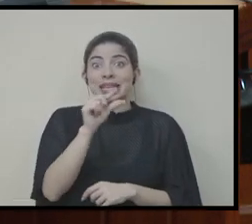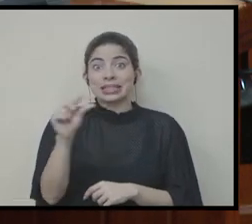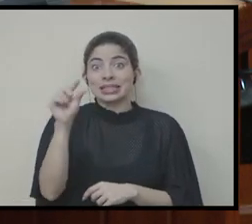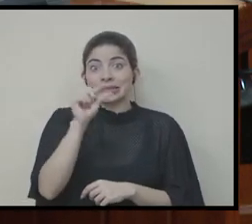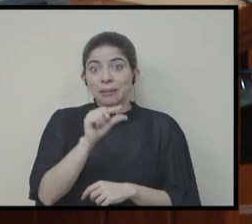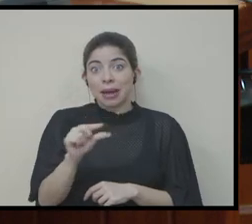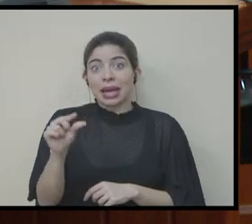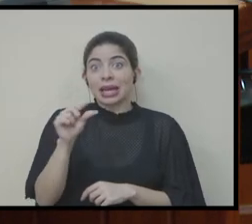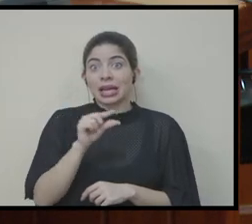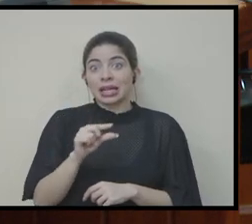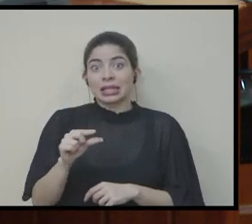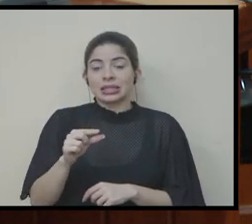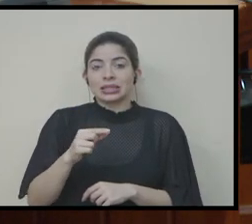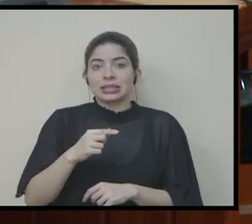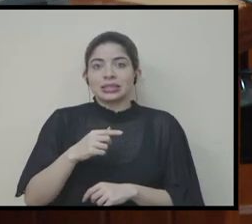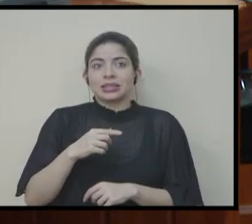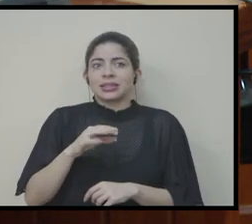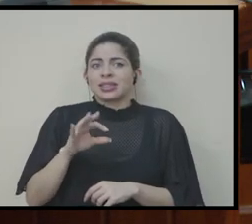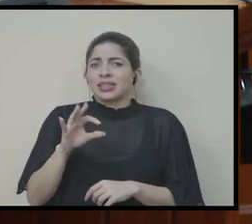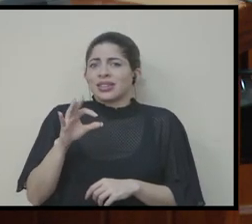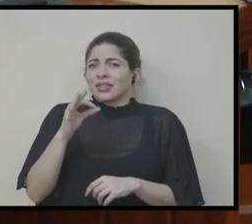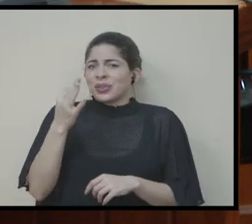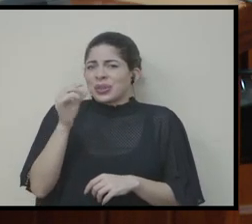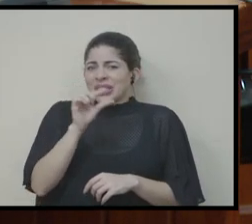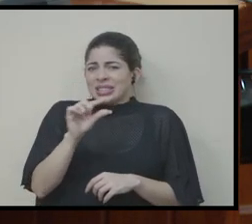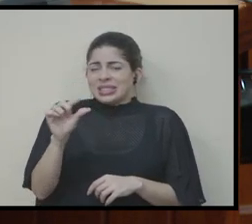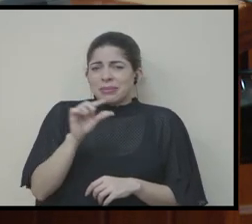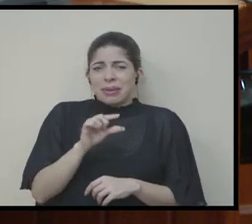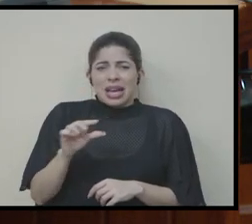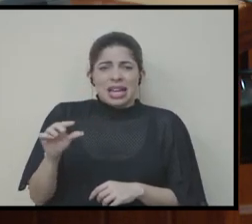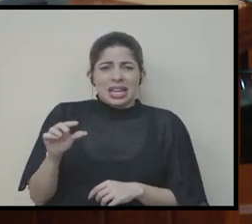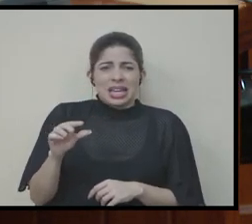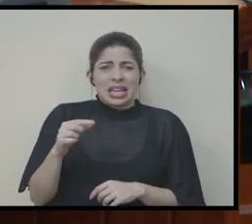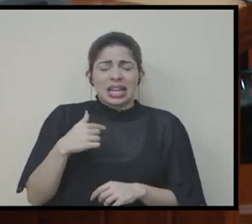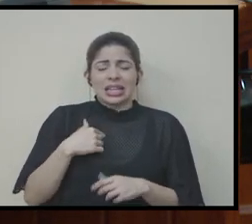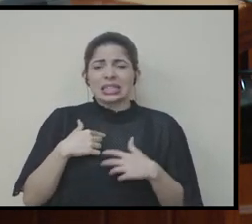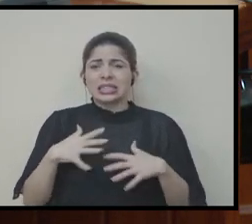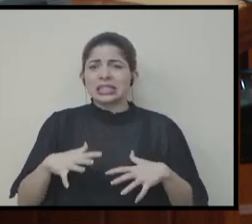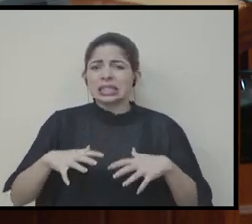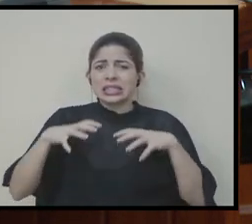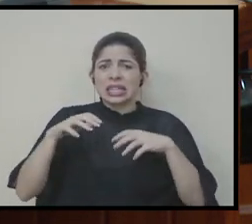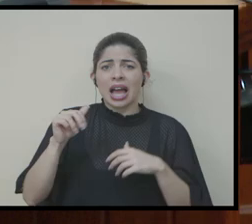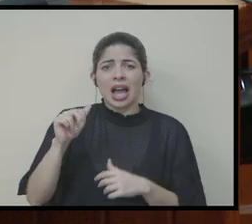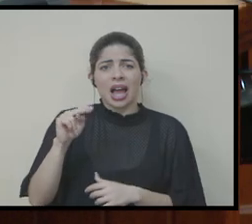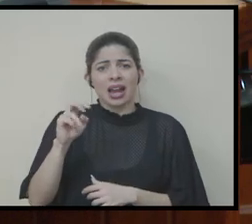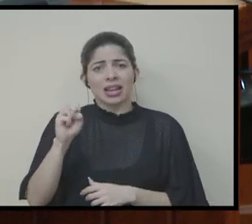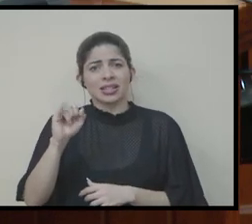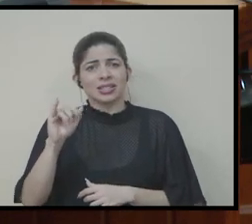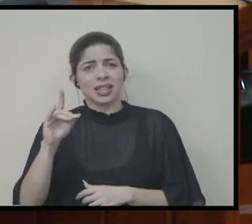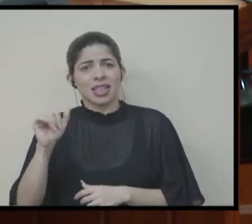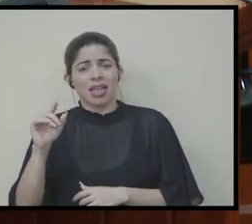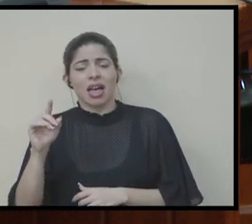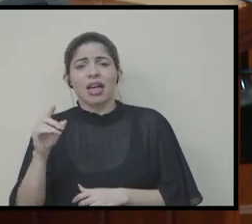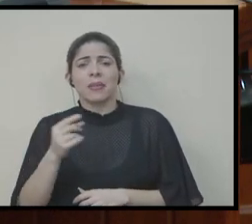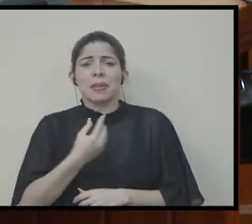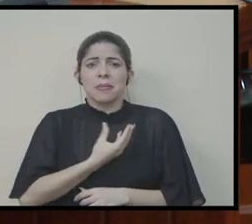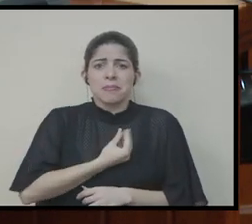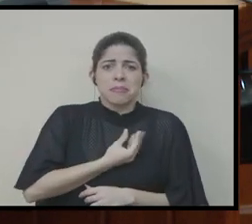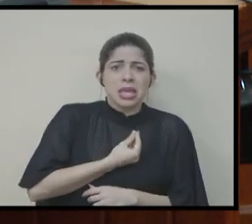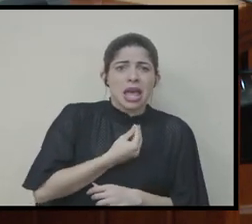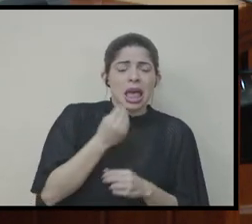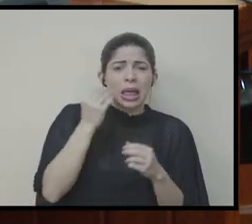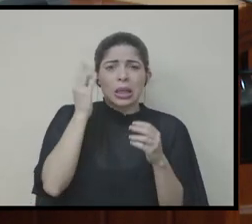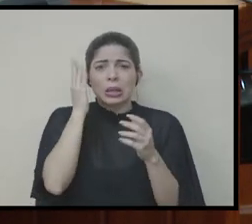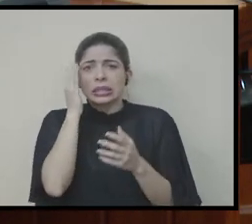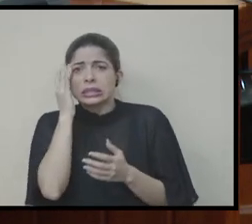semanas fueron semanas de mucha ansiedad, mucho miedo,